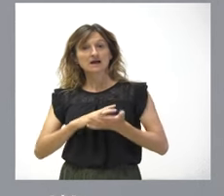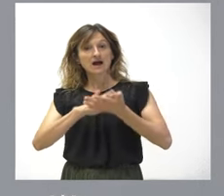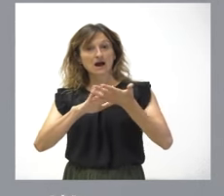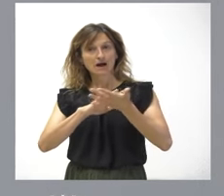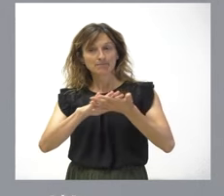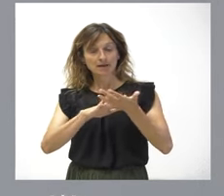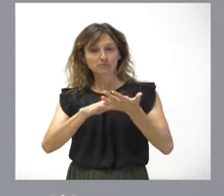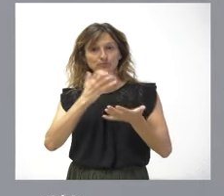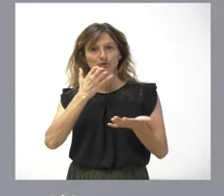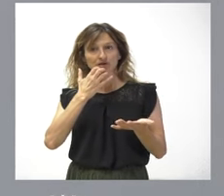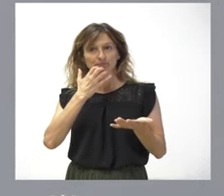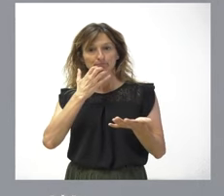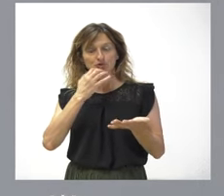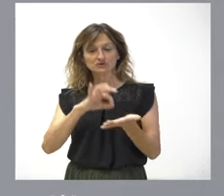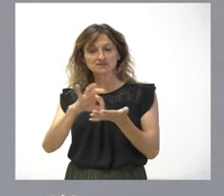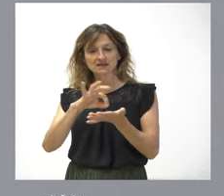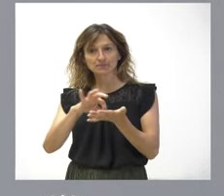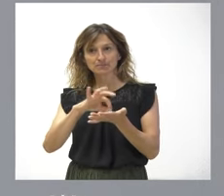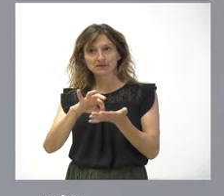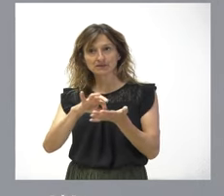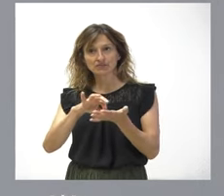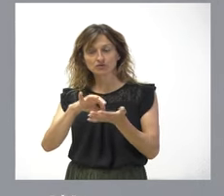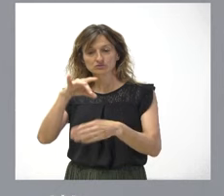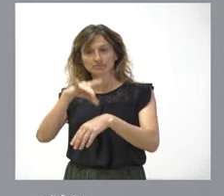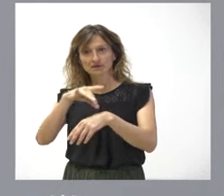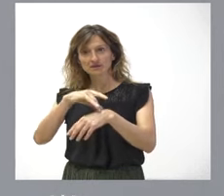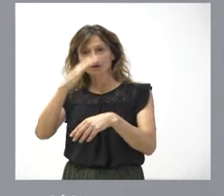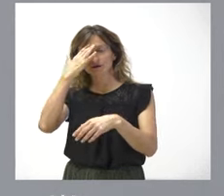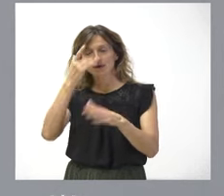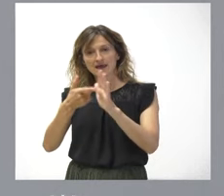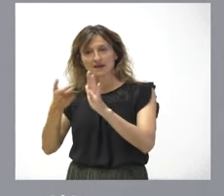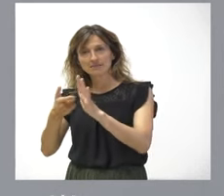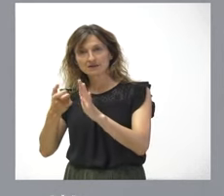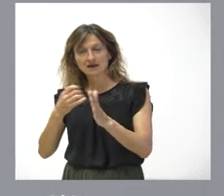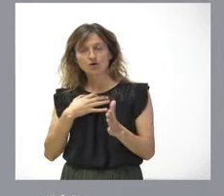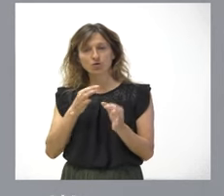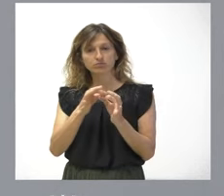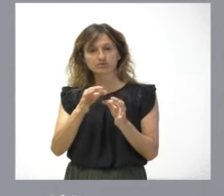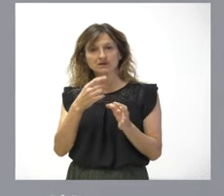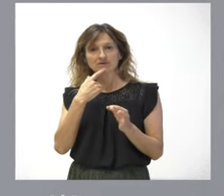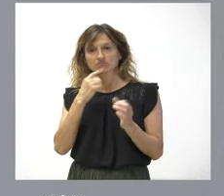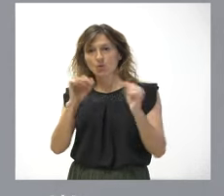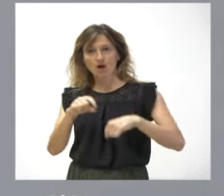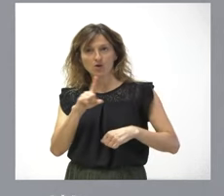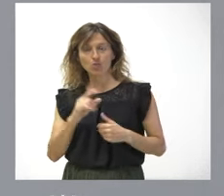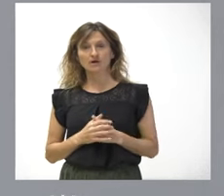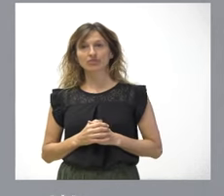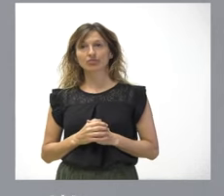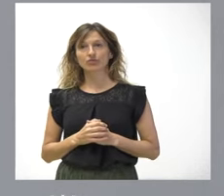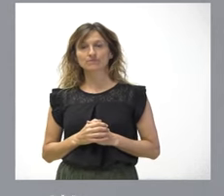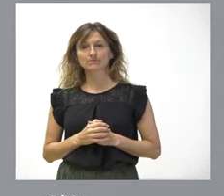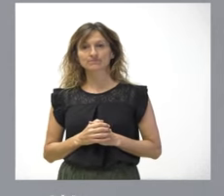de eliminar algunos servicios que se prestan en los consultorios locales o en el mundo rural nosotros no estamos de acuerdo porque lo que estamos haciendo